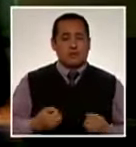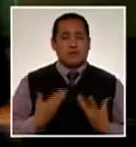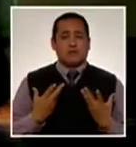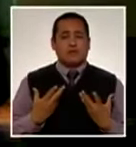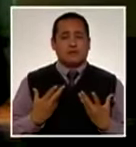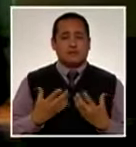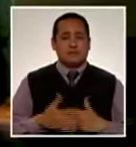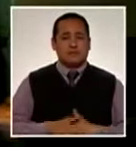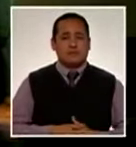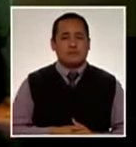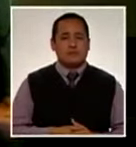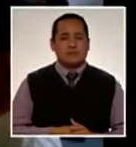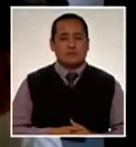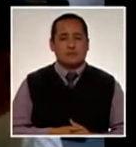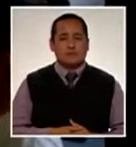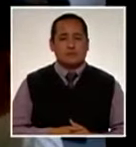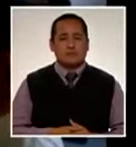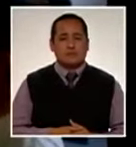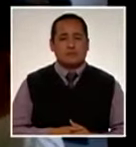y gestos.